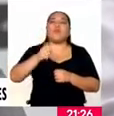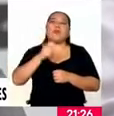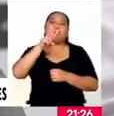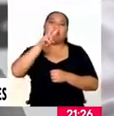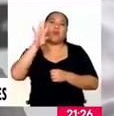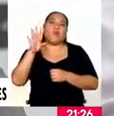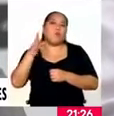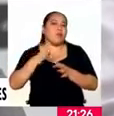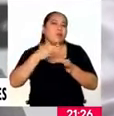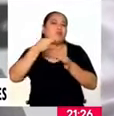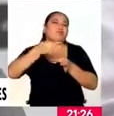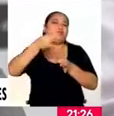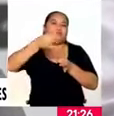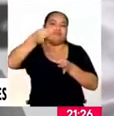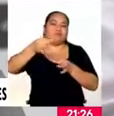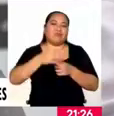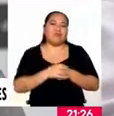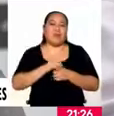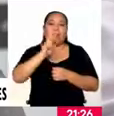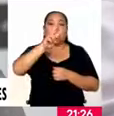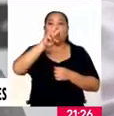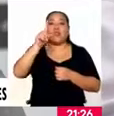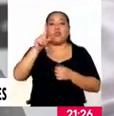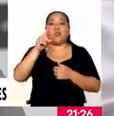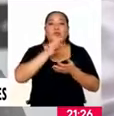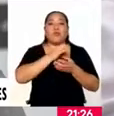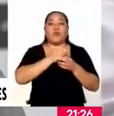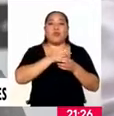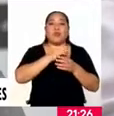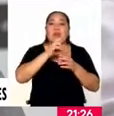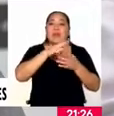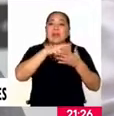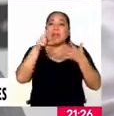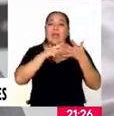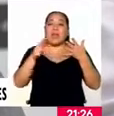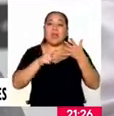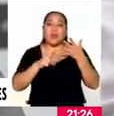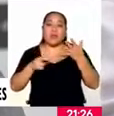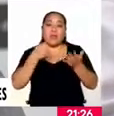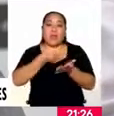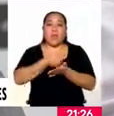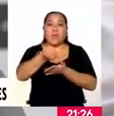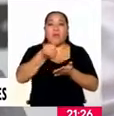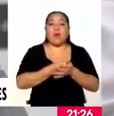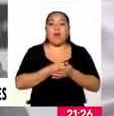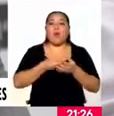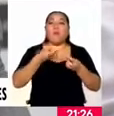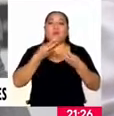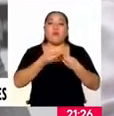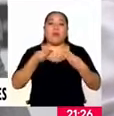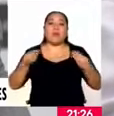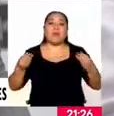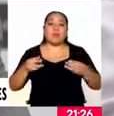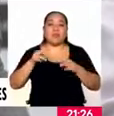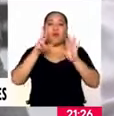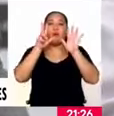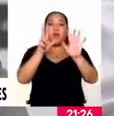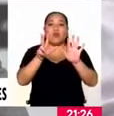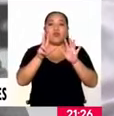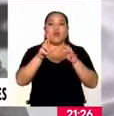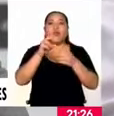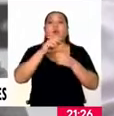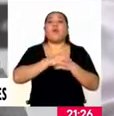2024. Hay 21 regiones afectadas por el paro en cuanto a la entrega de materiales. Son 8